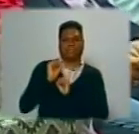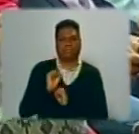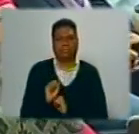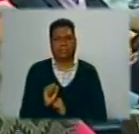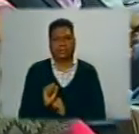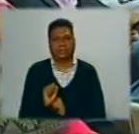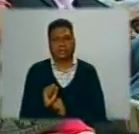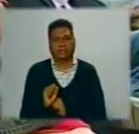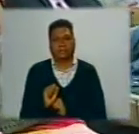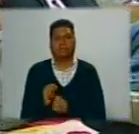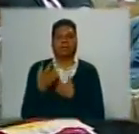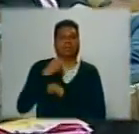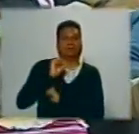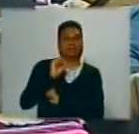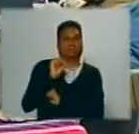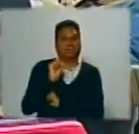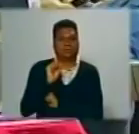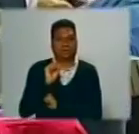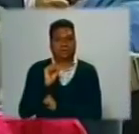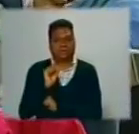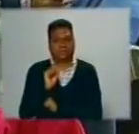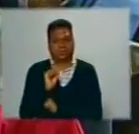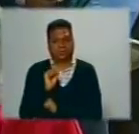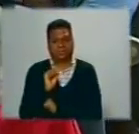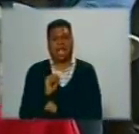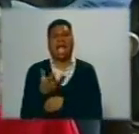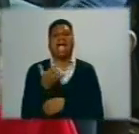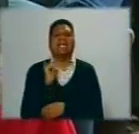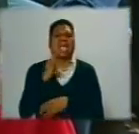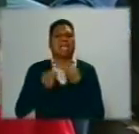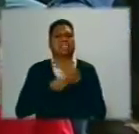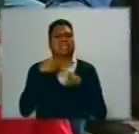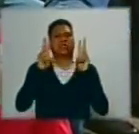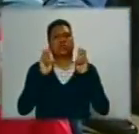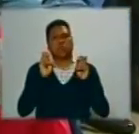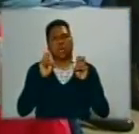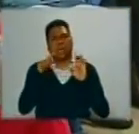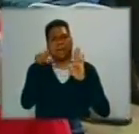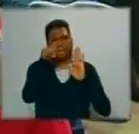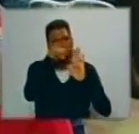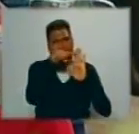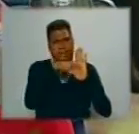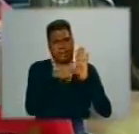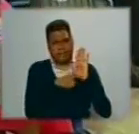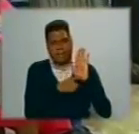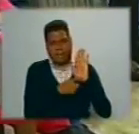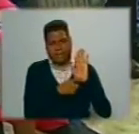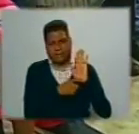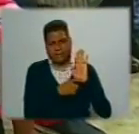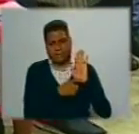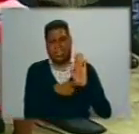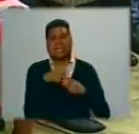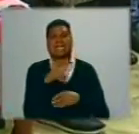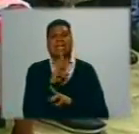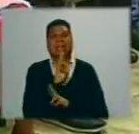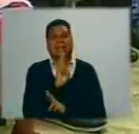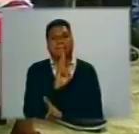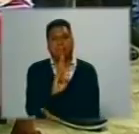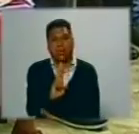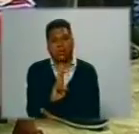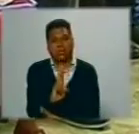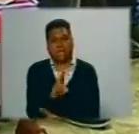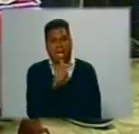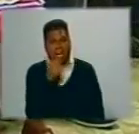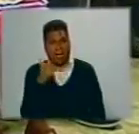dar esa batalla hay que crear nuevos instrumentos, unos instrumentos que respondan, bueno, a